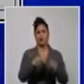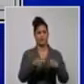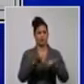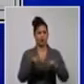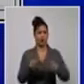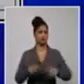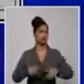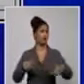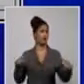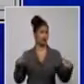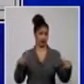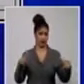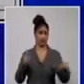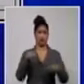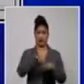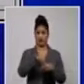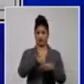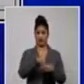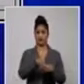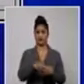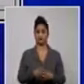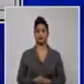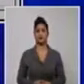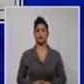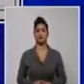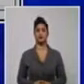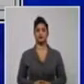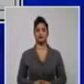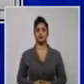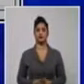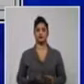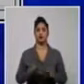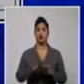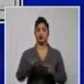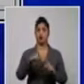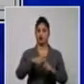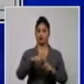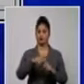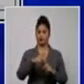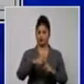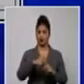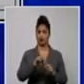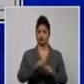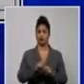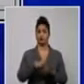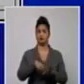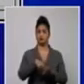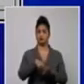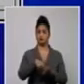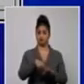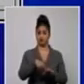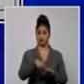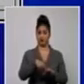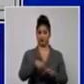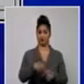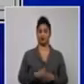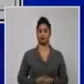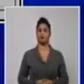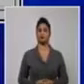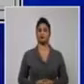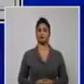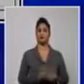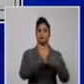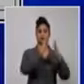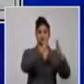ascenso de los casos. Guantánamo lo comentamos ya, y el municipio especial Isla de la Juventud, con alguna